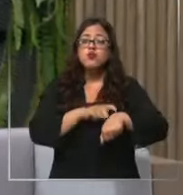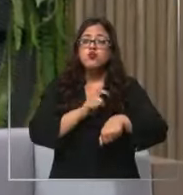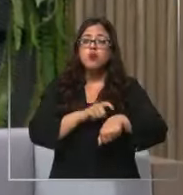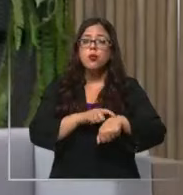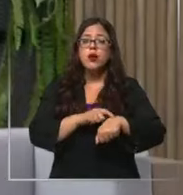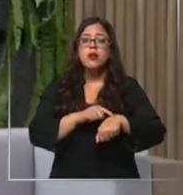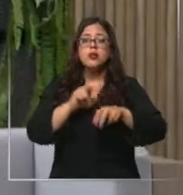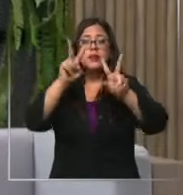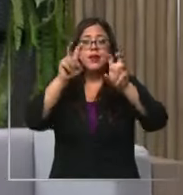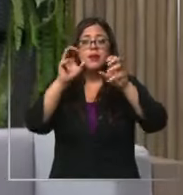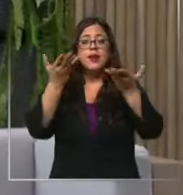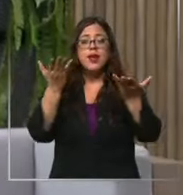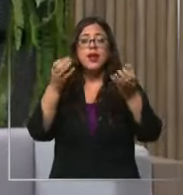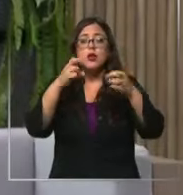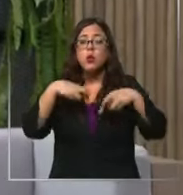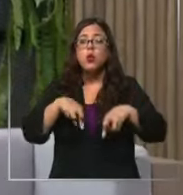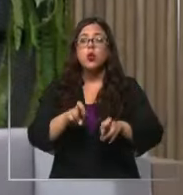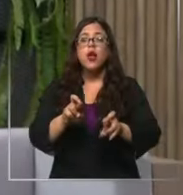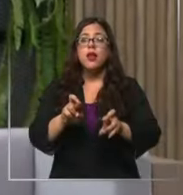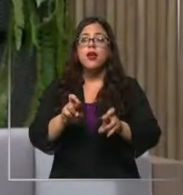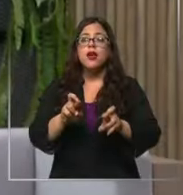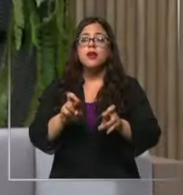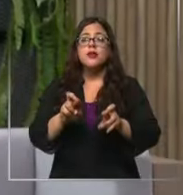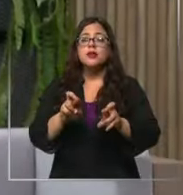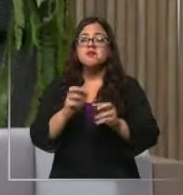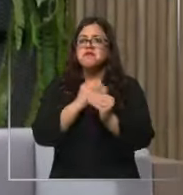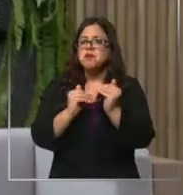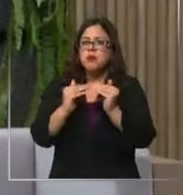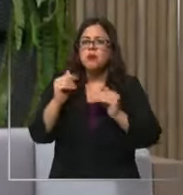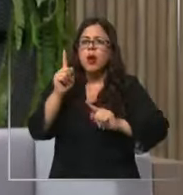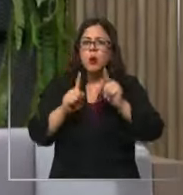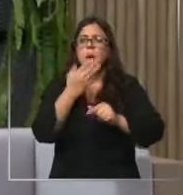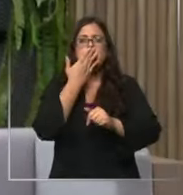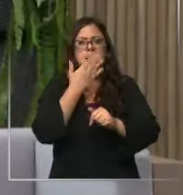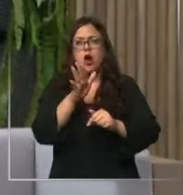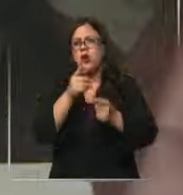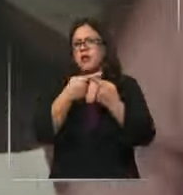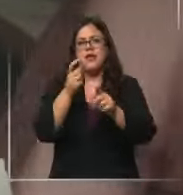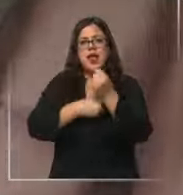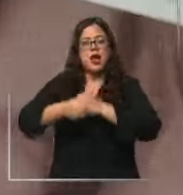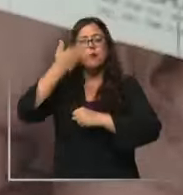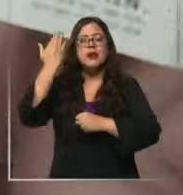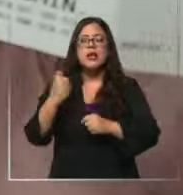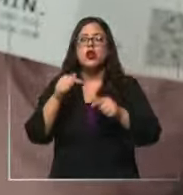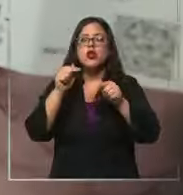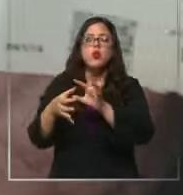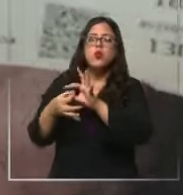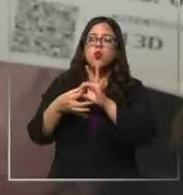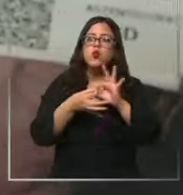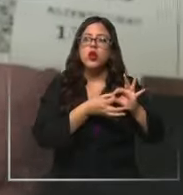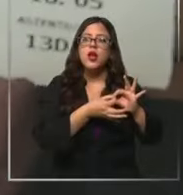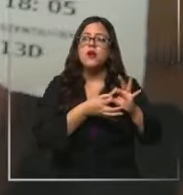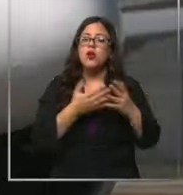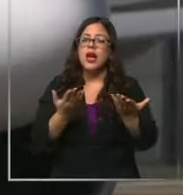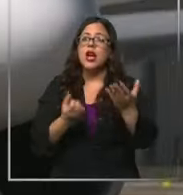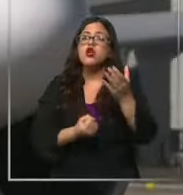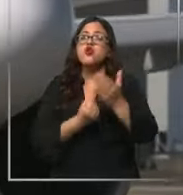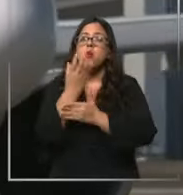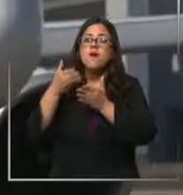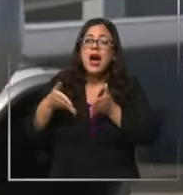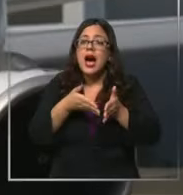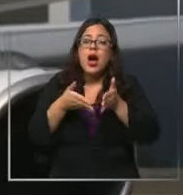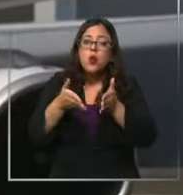las oportunidades están igual, incluso en algunos casos mejor que el año pasado. Esto se debe a que se han abierto nuevas